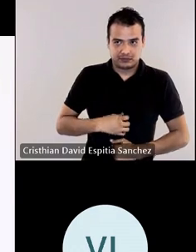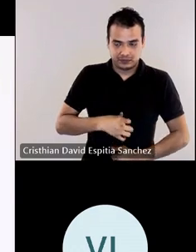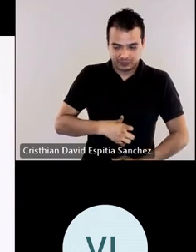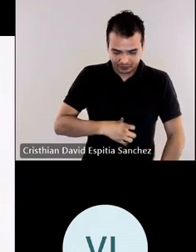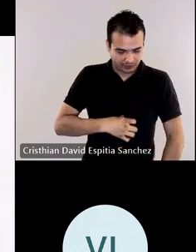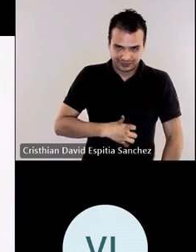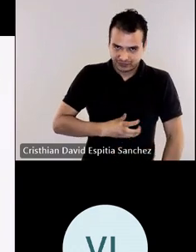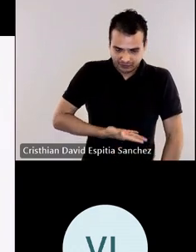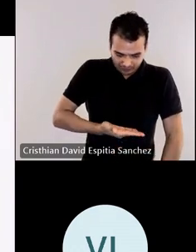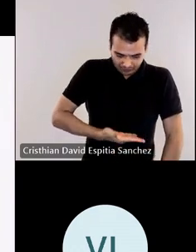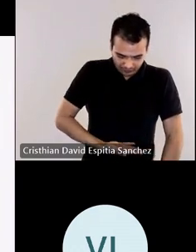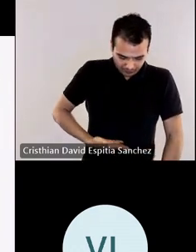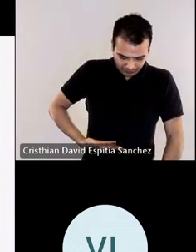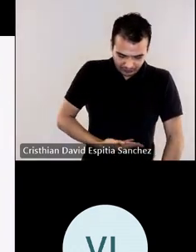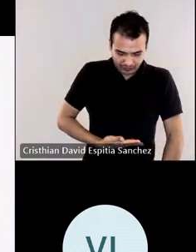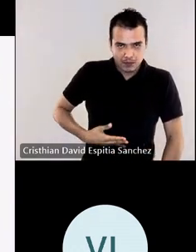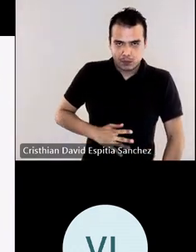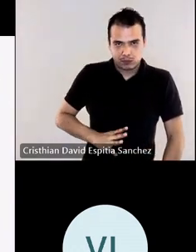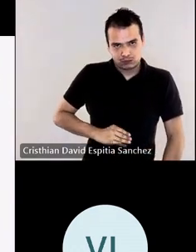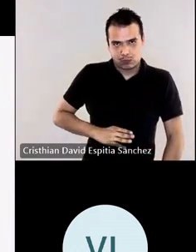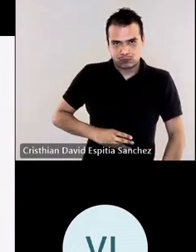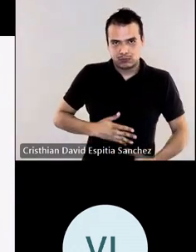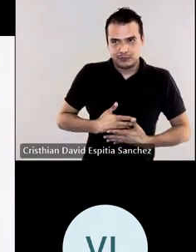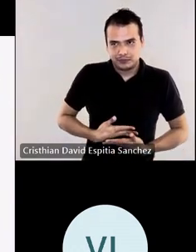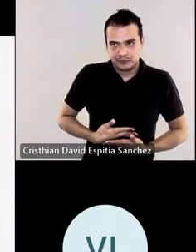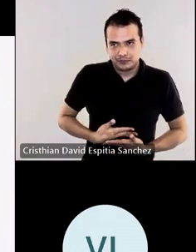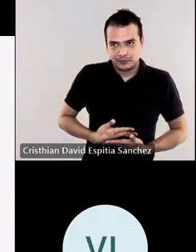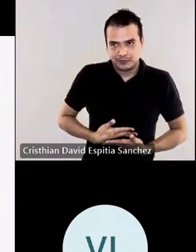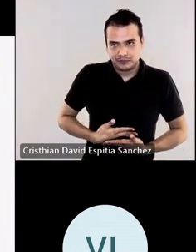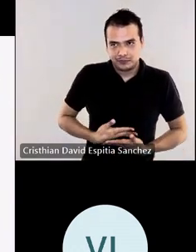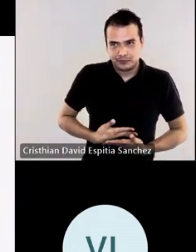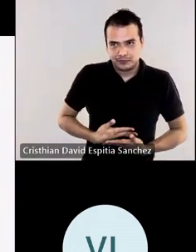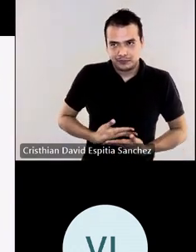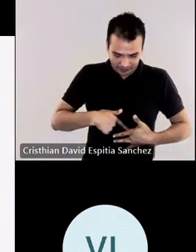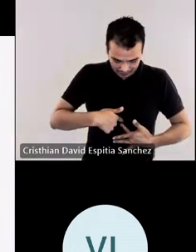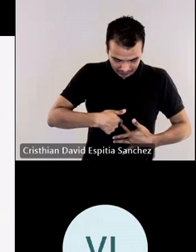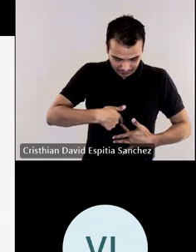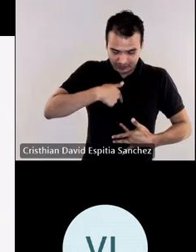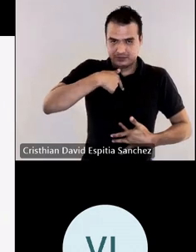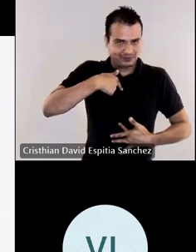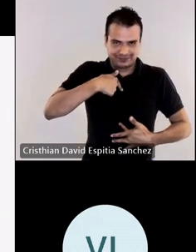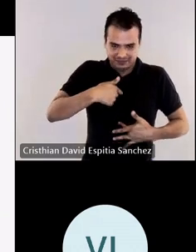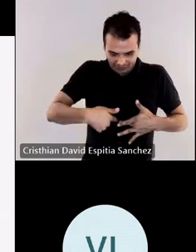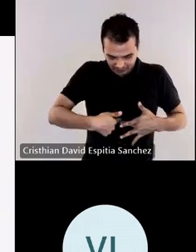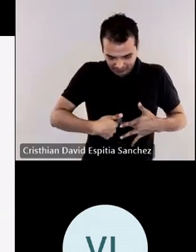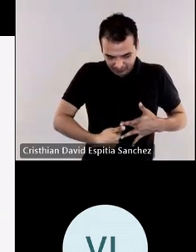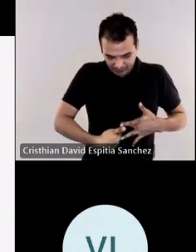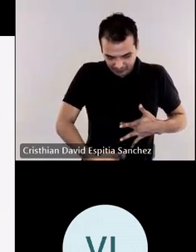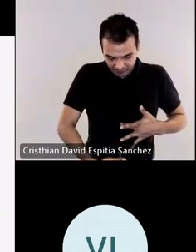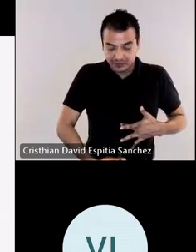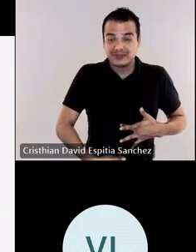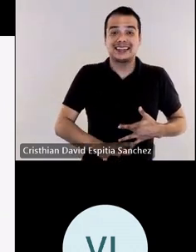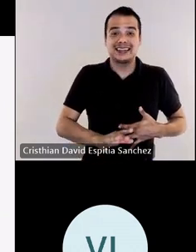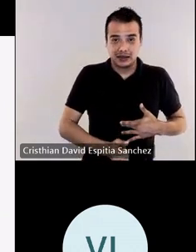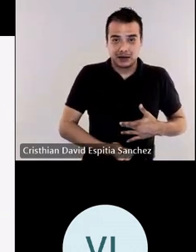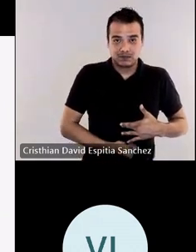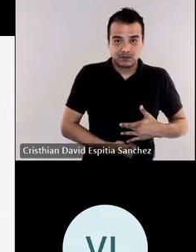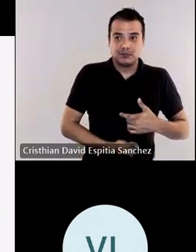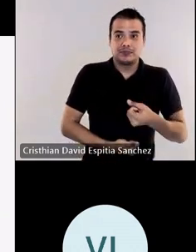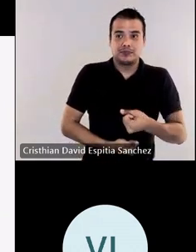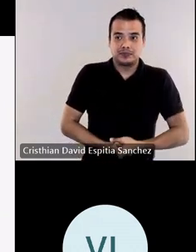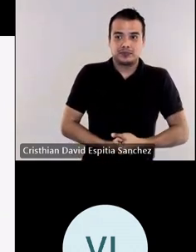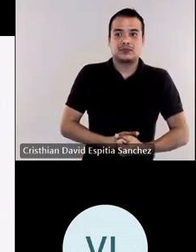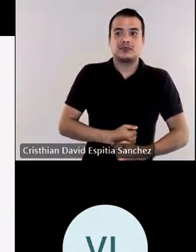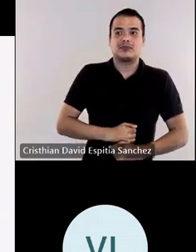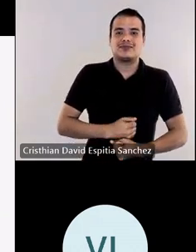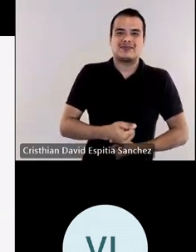esternón, colocamos en esta zona la manito en forma cerrada y con mi otra mano me voy a ayudar a empujar hacia adentro,